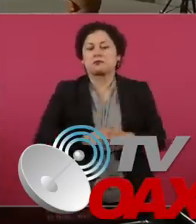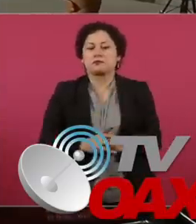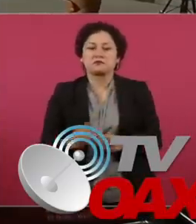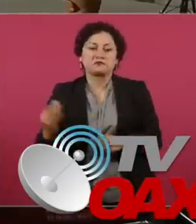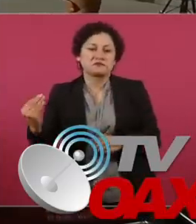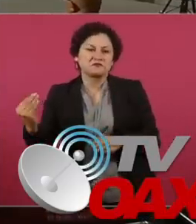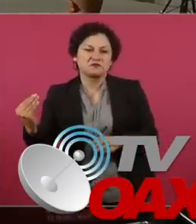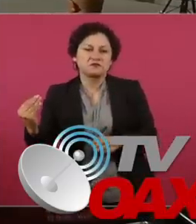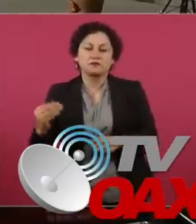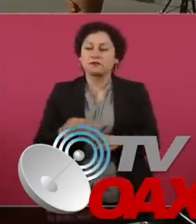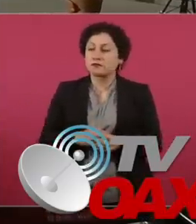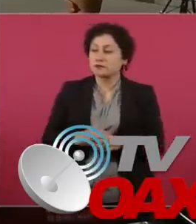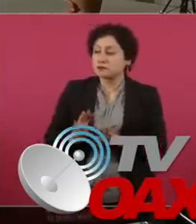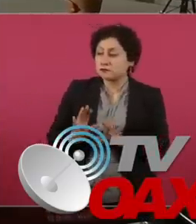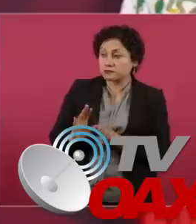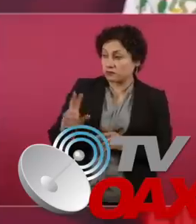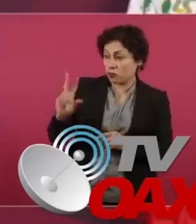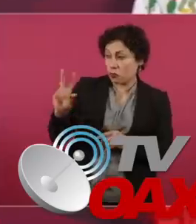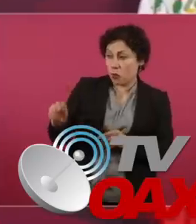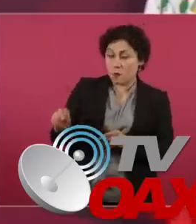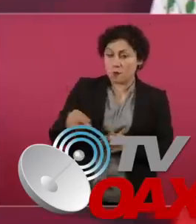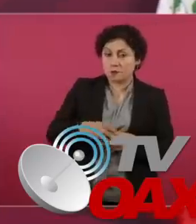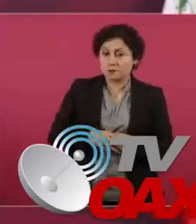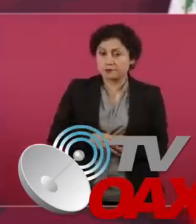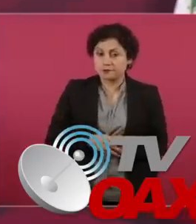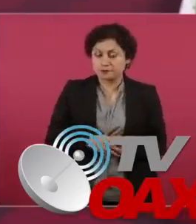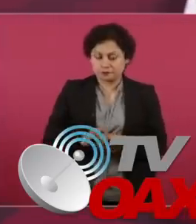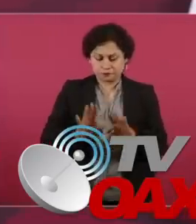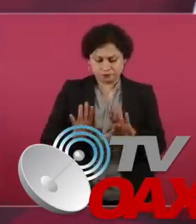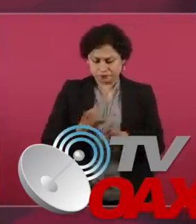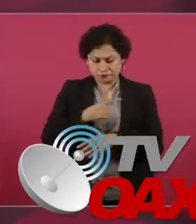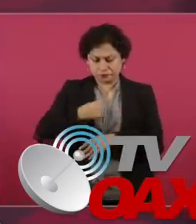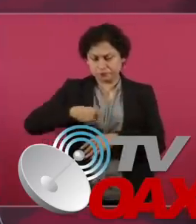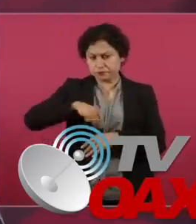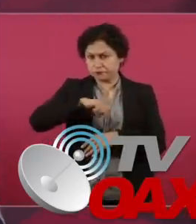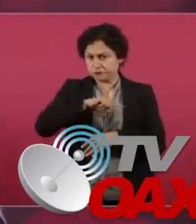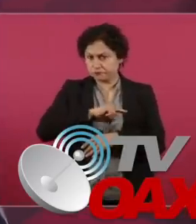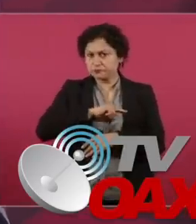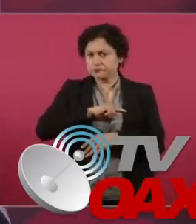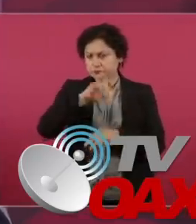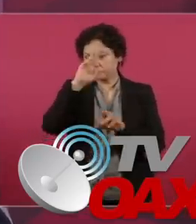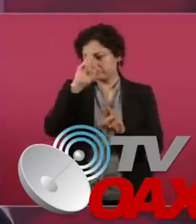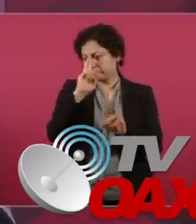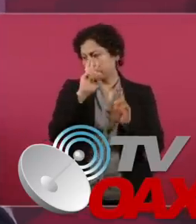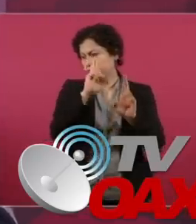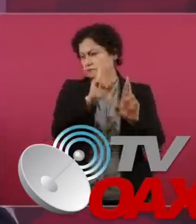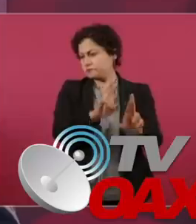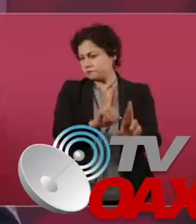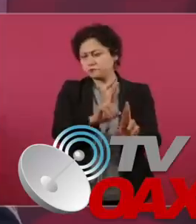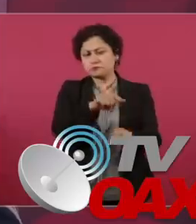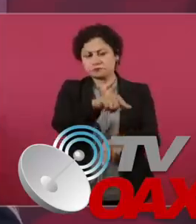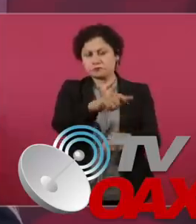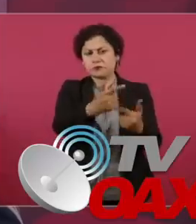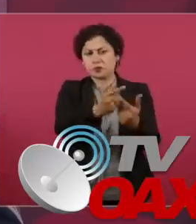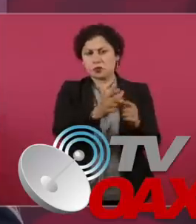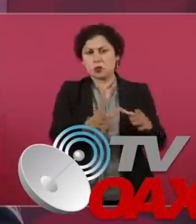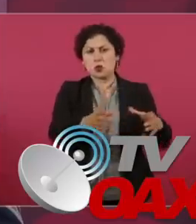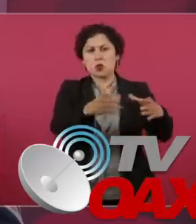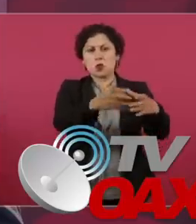No, no, respetamos mucho ese agrupamiento